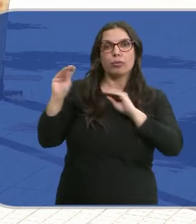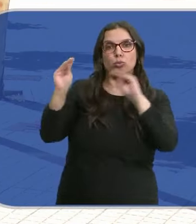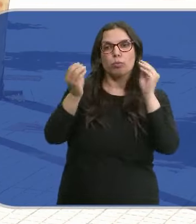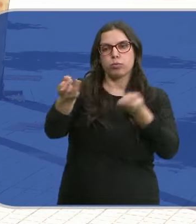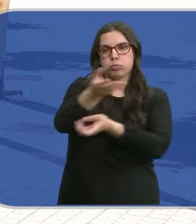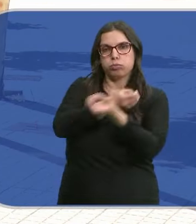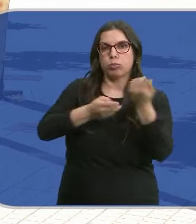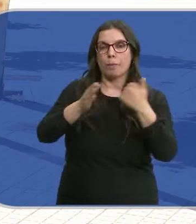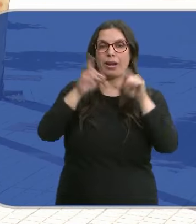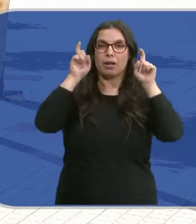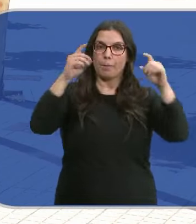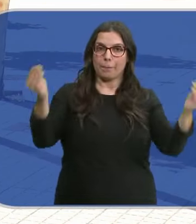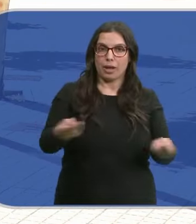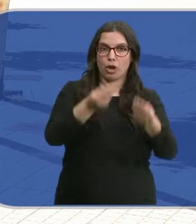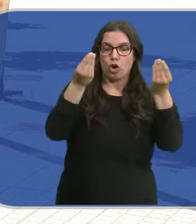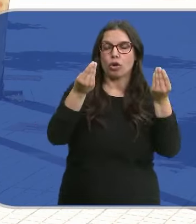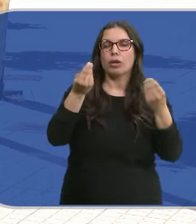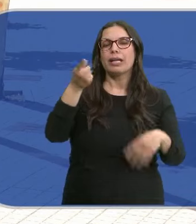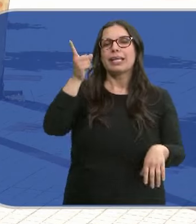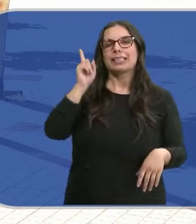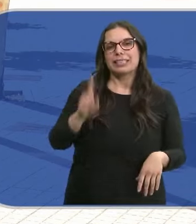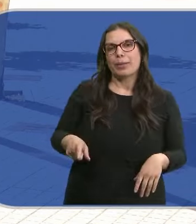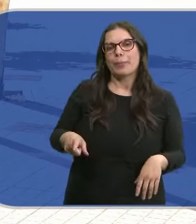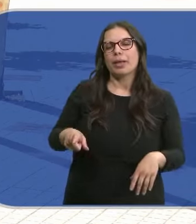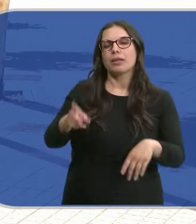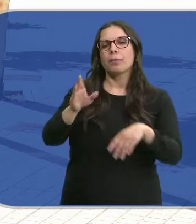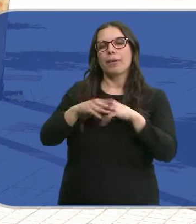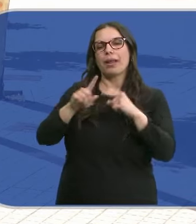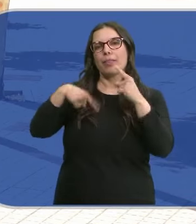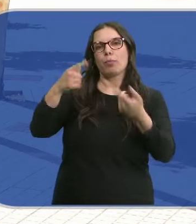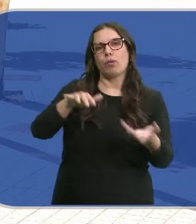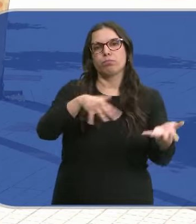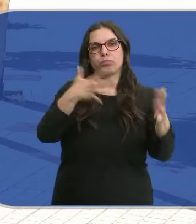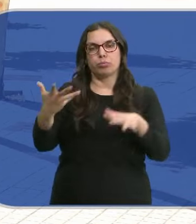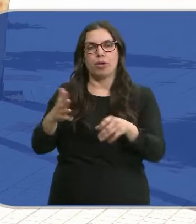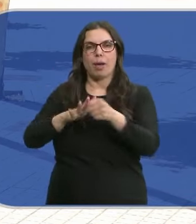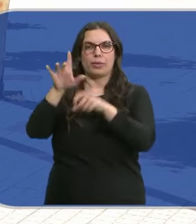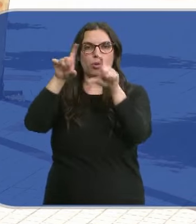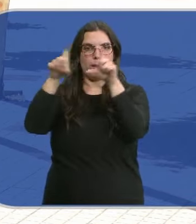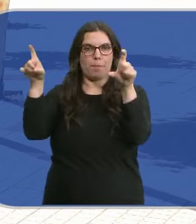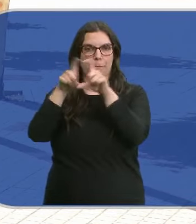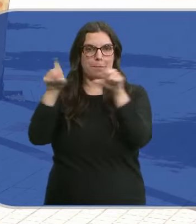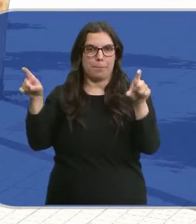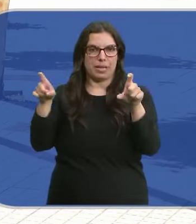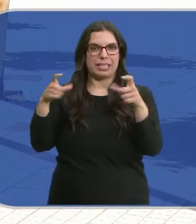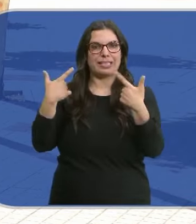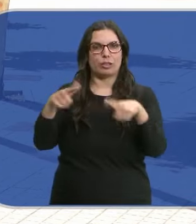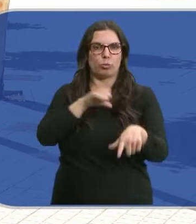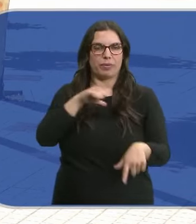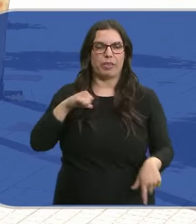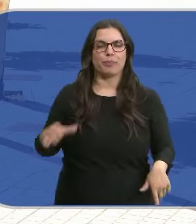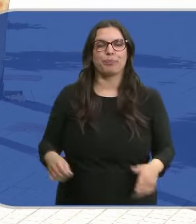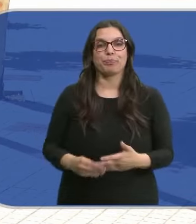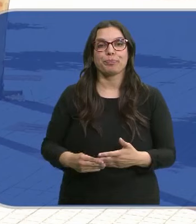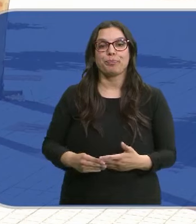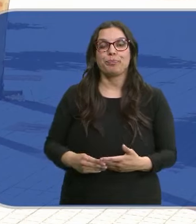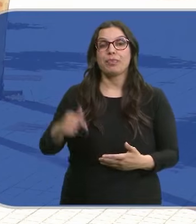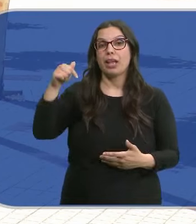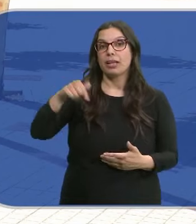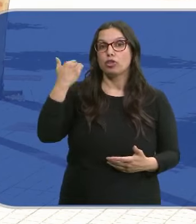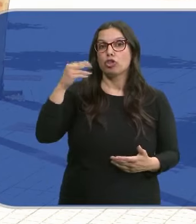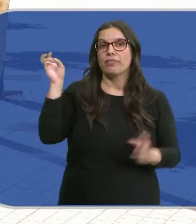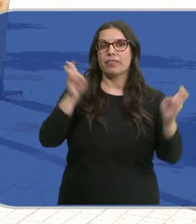tanto para la mejora de la docencia educativa como también para su posterior aplicación en el mundo de la empresa, en el mundo del sector privado. Hasta aquí, hasta